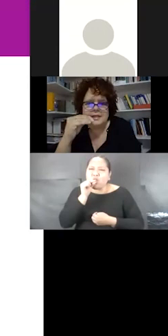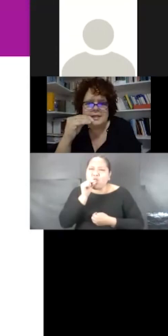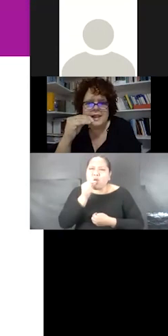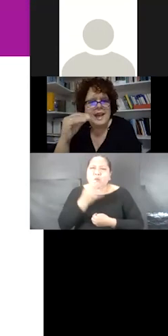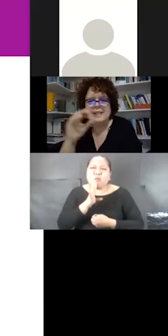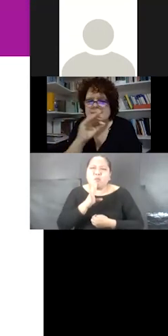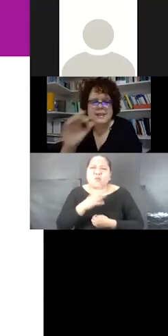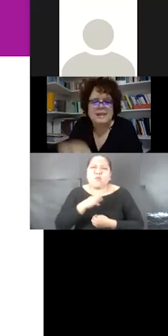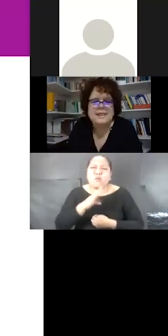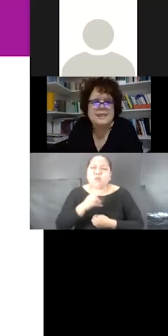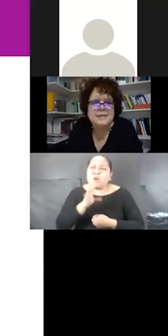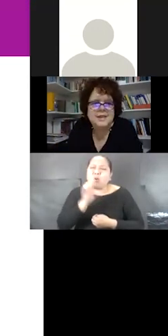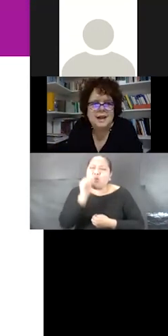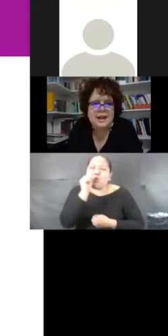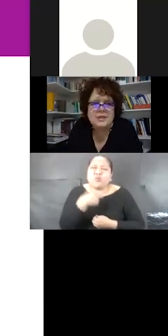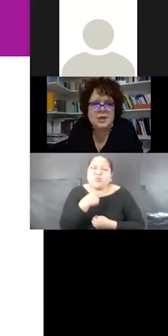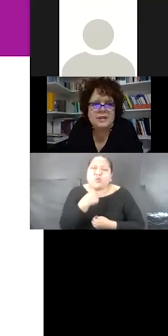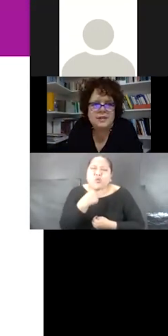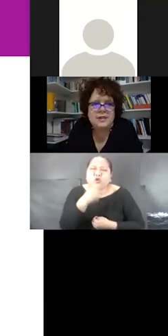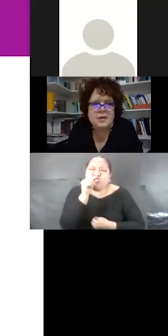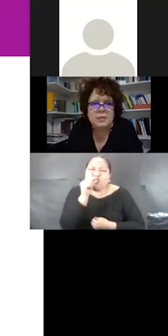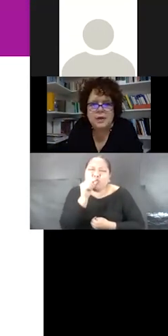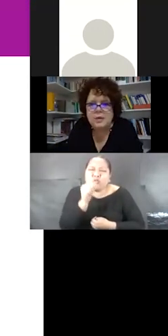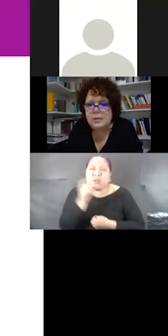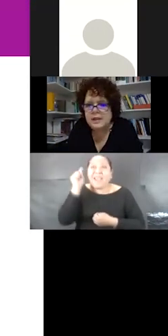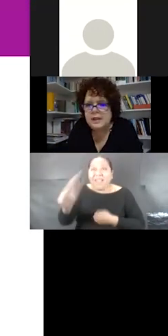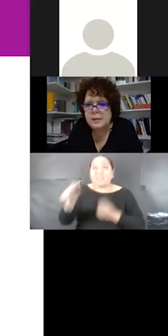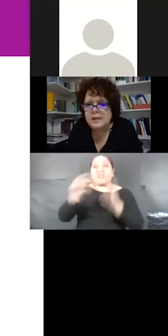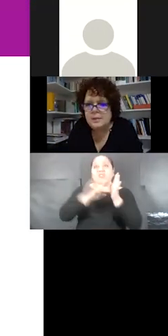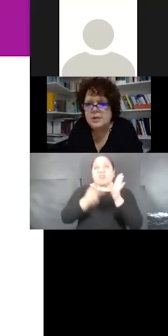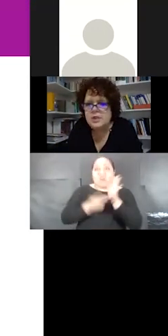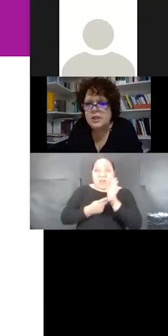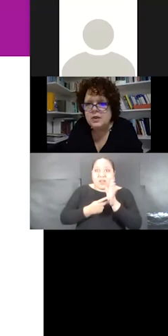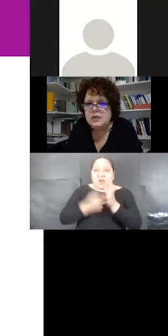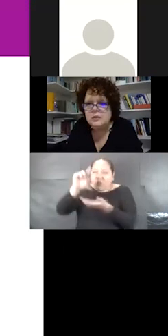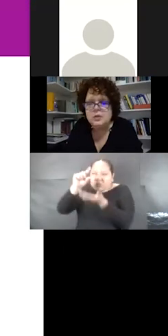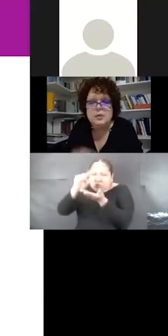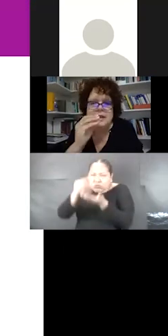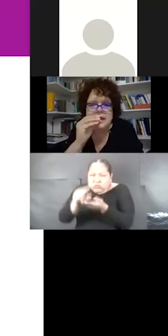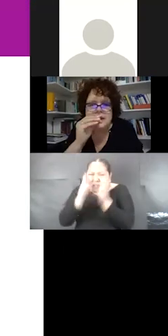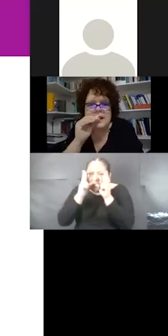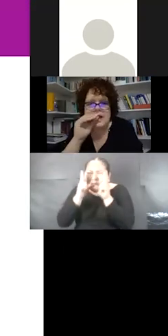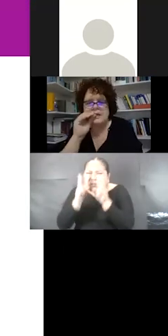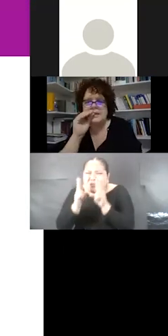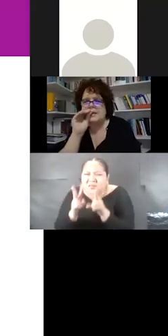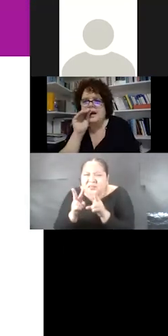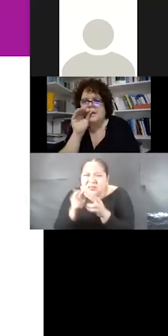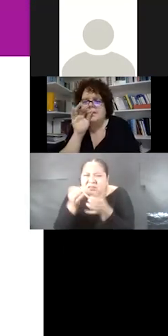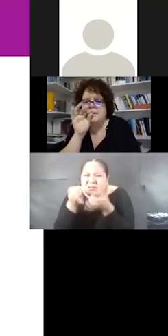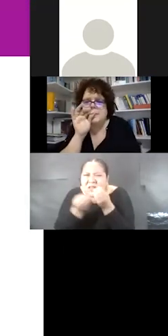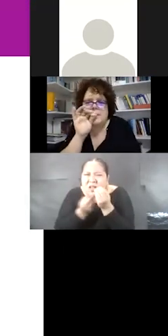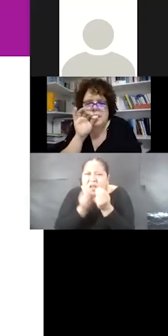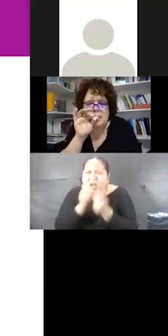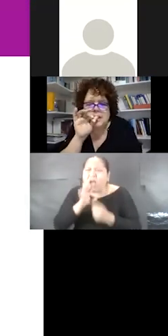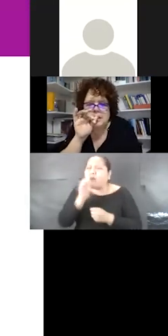bajita, ¿no? Así significa, eso es lo que significa cuando ponen un intérprete demasiado chiquito, es como si estuvieran